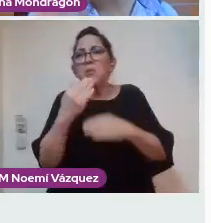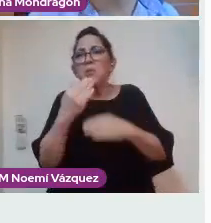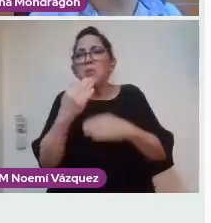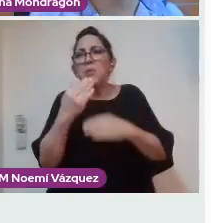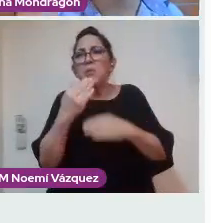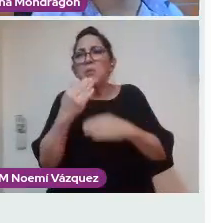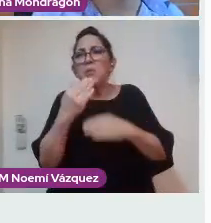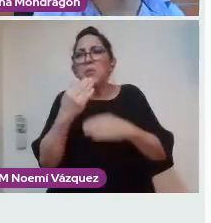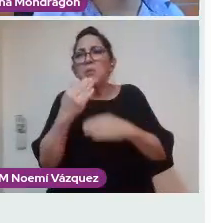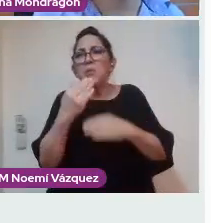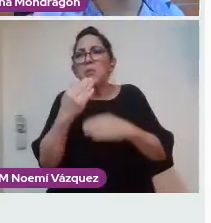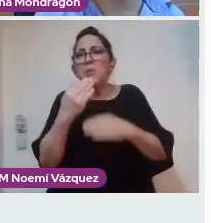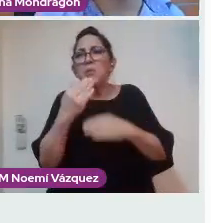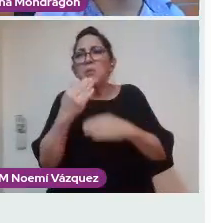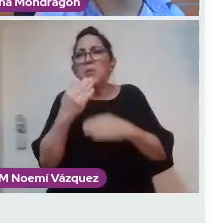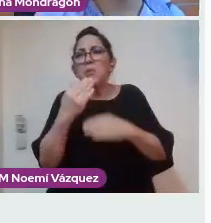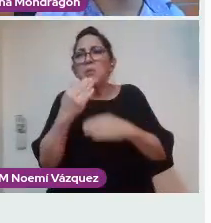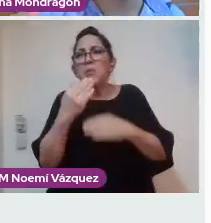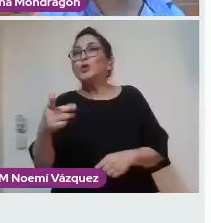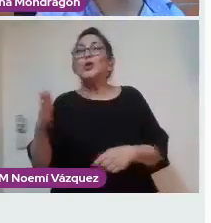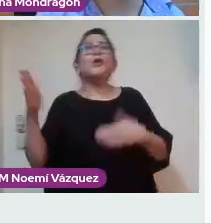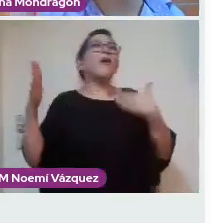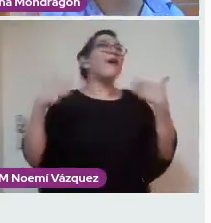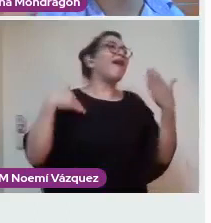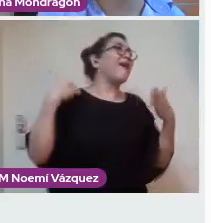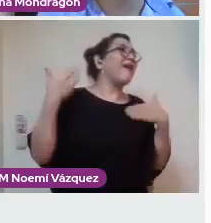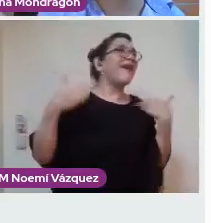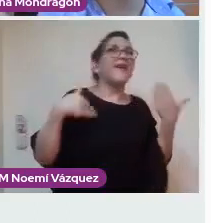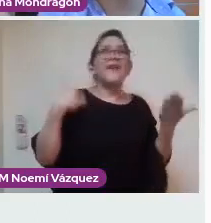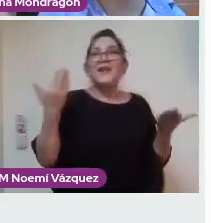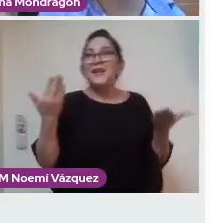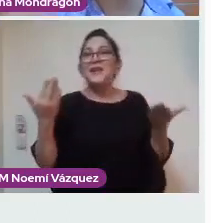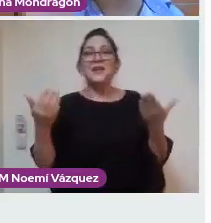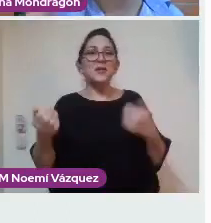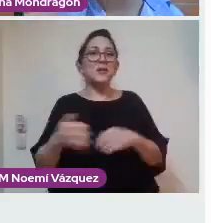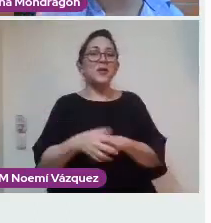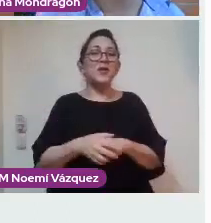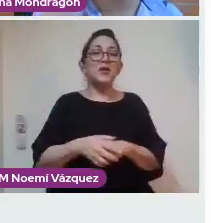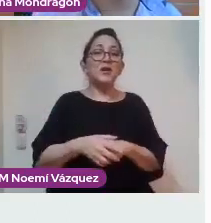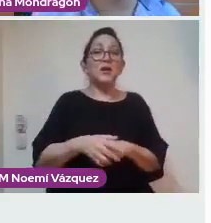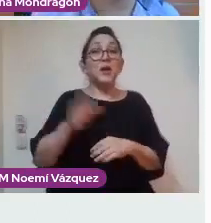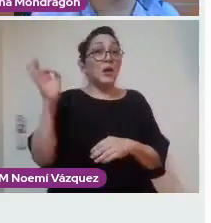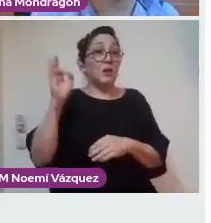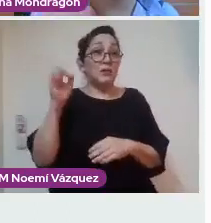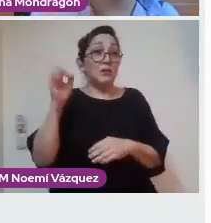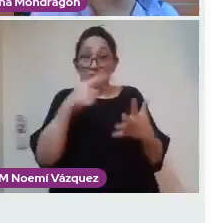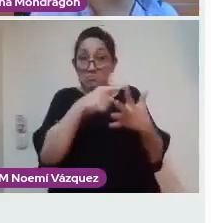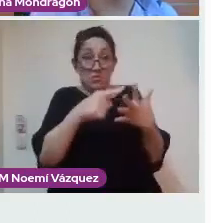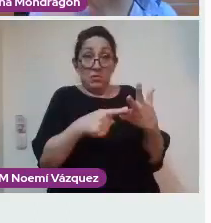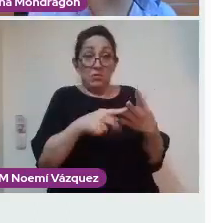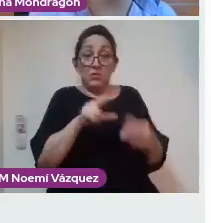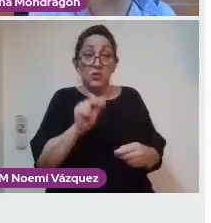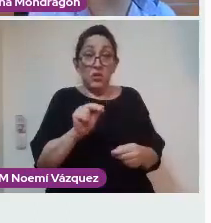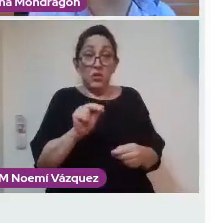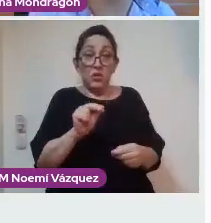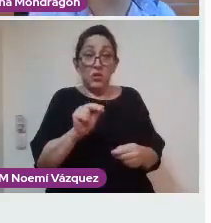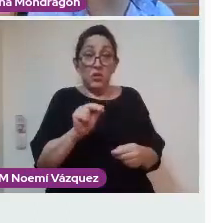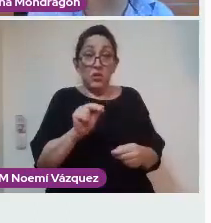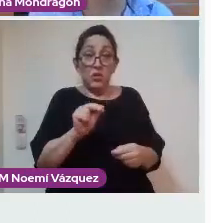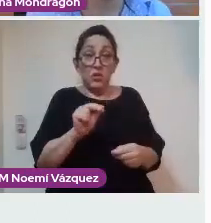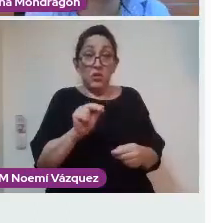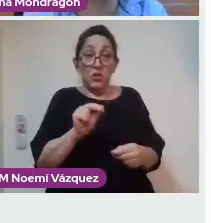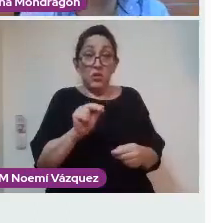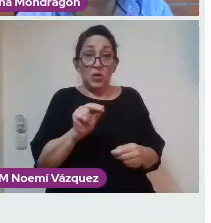incluso esta parte del esparcimiento, pues es probable que tengamos agotamiento mental y se nos dificulte poner atención al cuidado de los